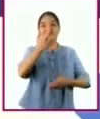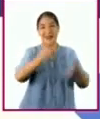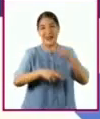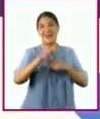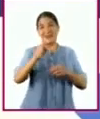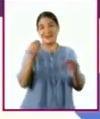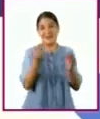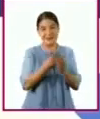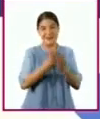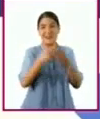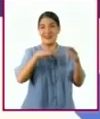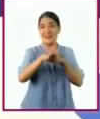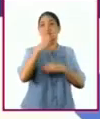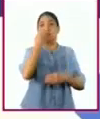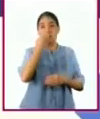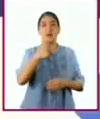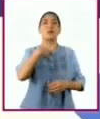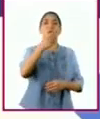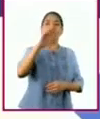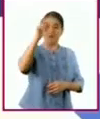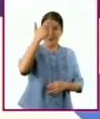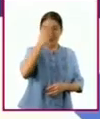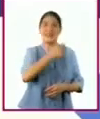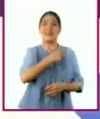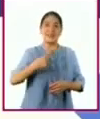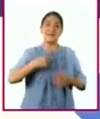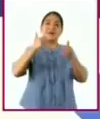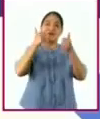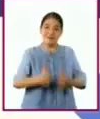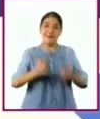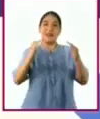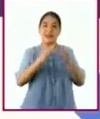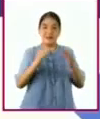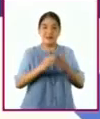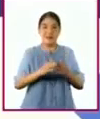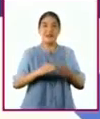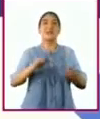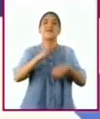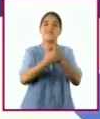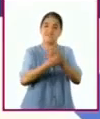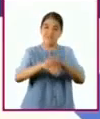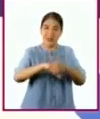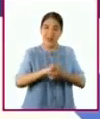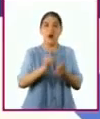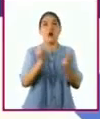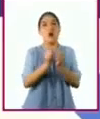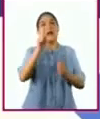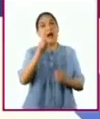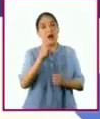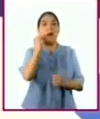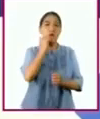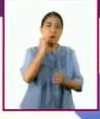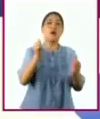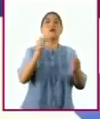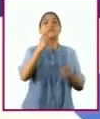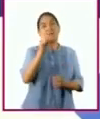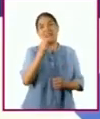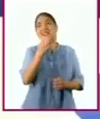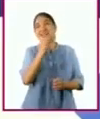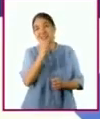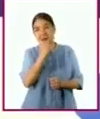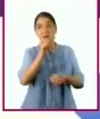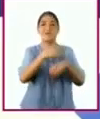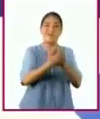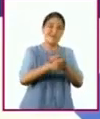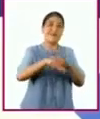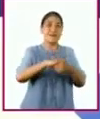les recuerdo que es necesario quedarnos en casa, lavarnos las manos con agua y jabón por 20 segundos al menos y si es